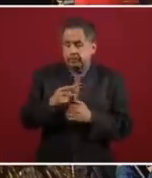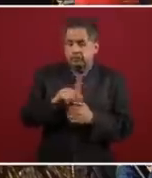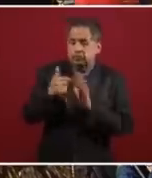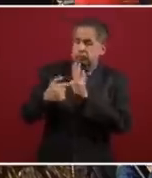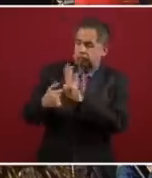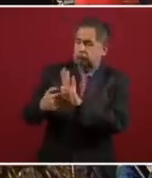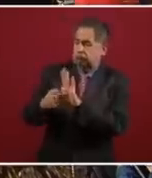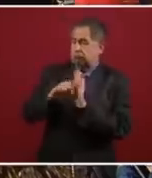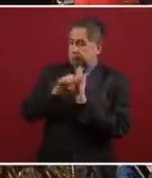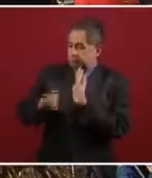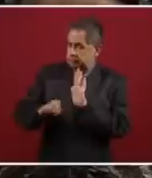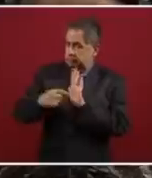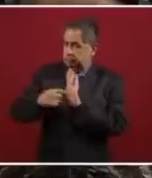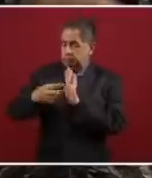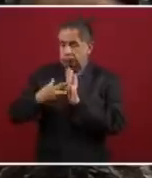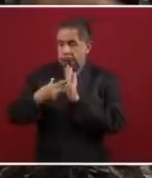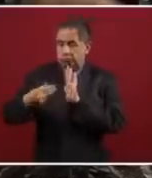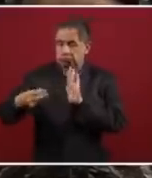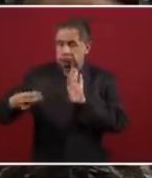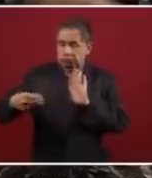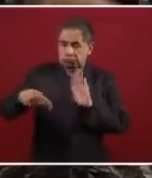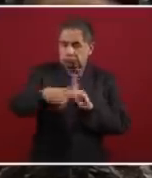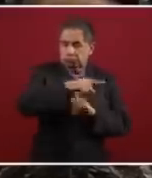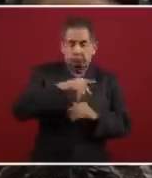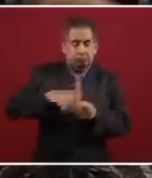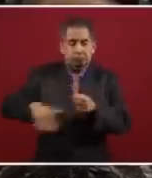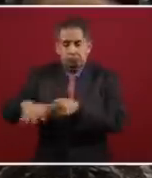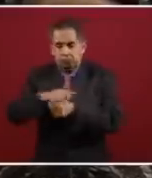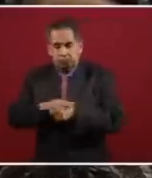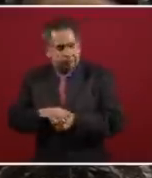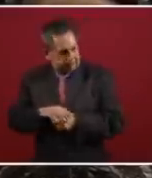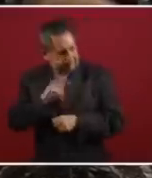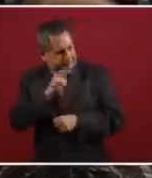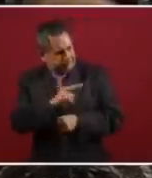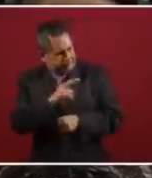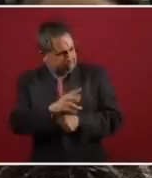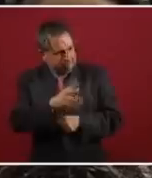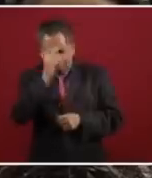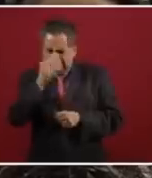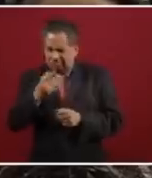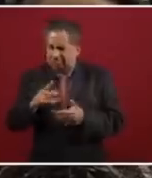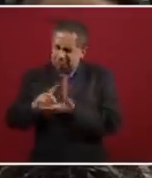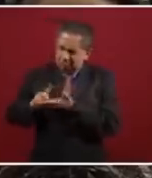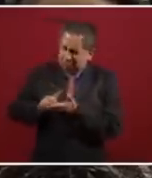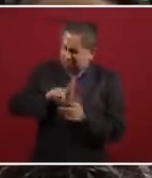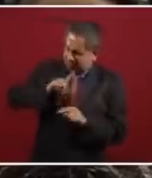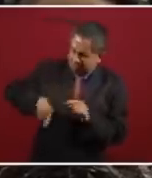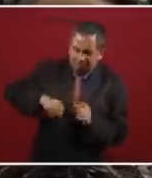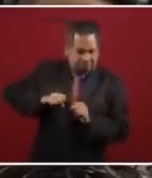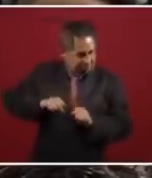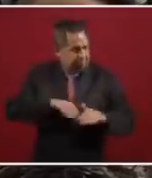ejemplo para los jóvenes de su barrio, quienes lo siguieron y que